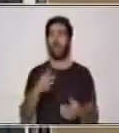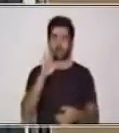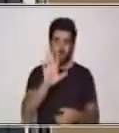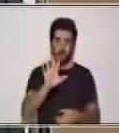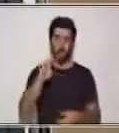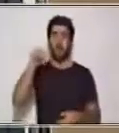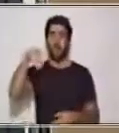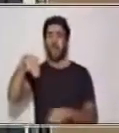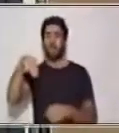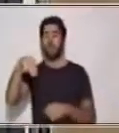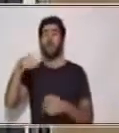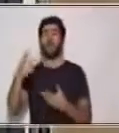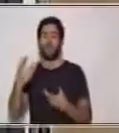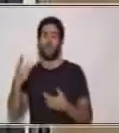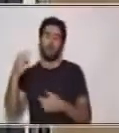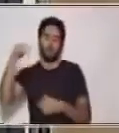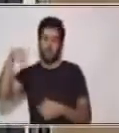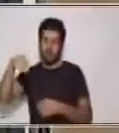Y de m cuadrado,